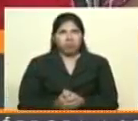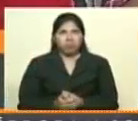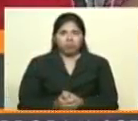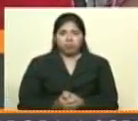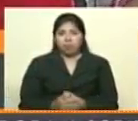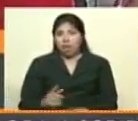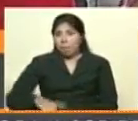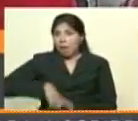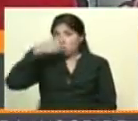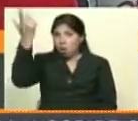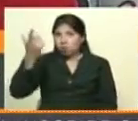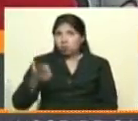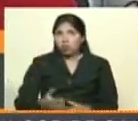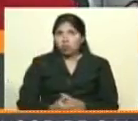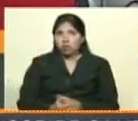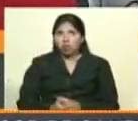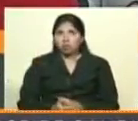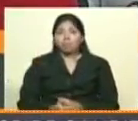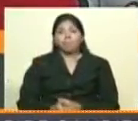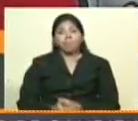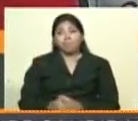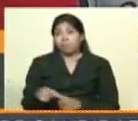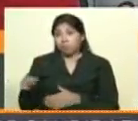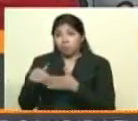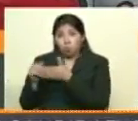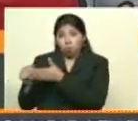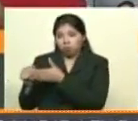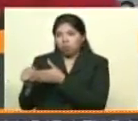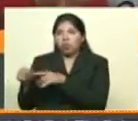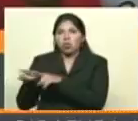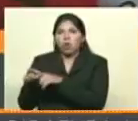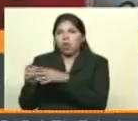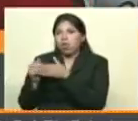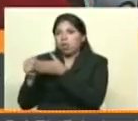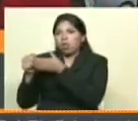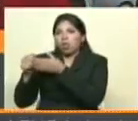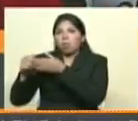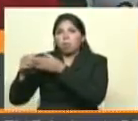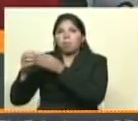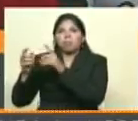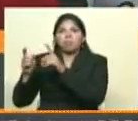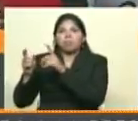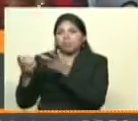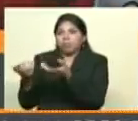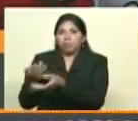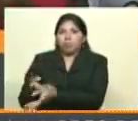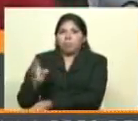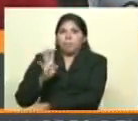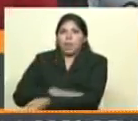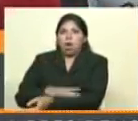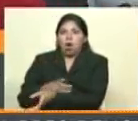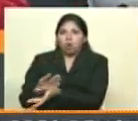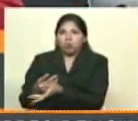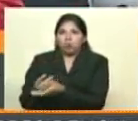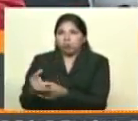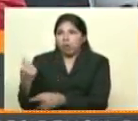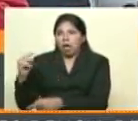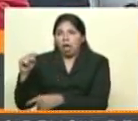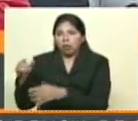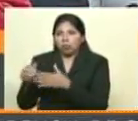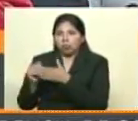va. La MUD está extraviada. La MUD es lo peor que le ha pasado a la política venezolana. Es